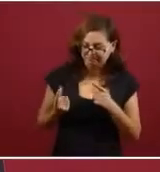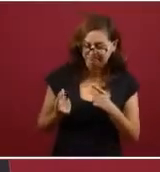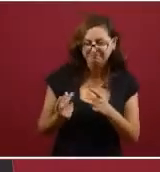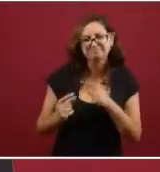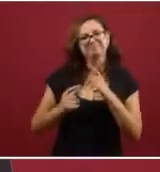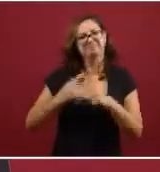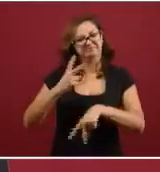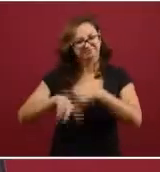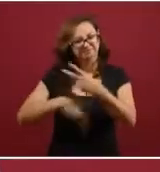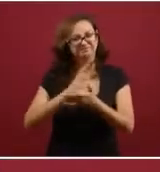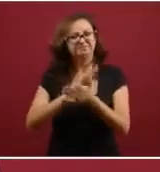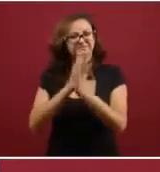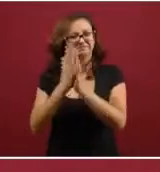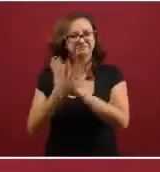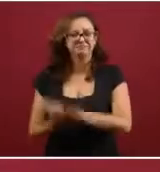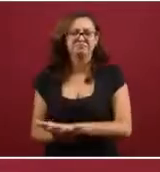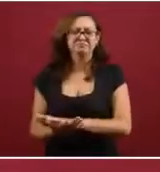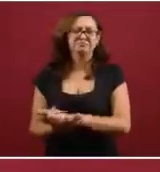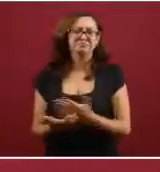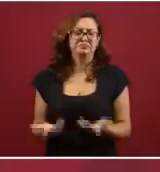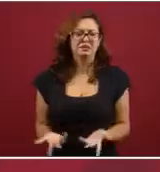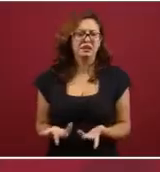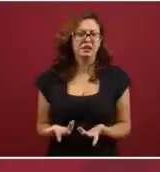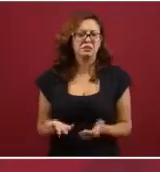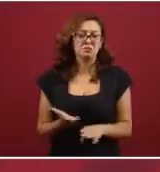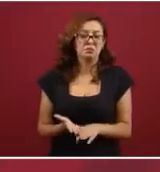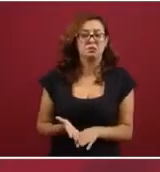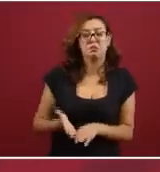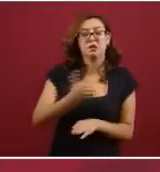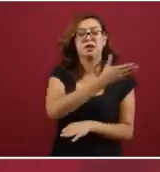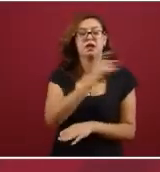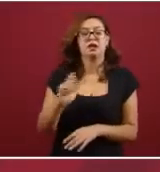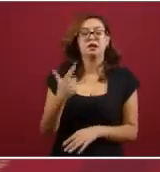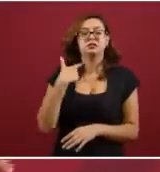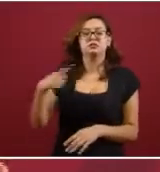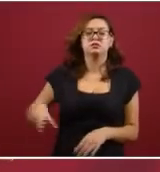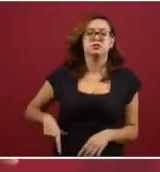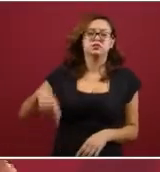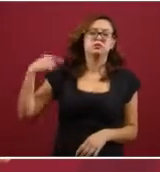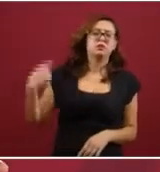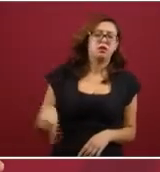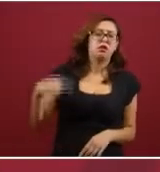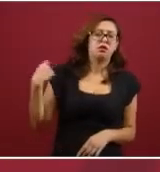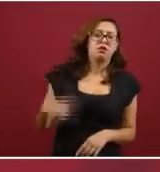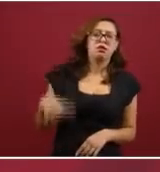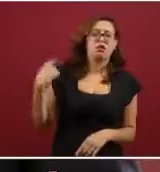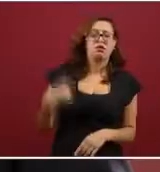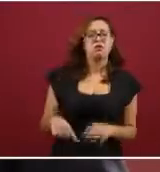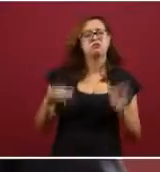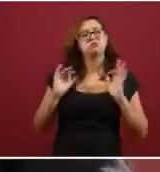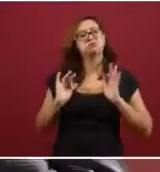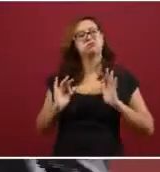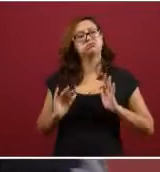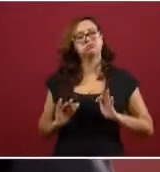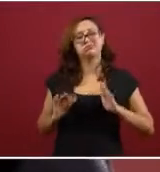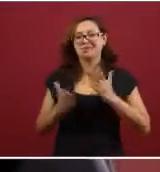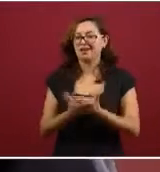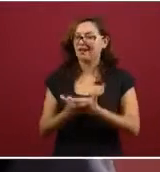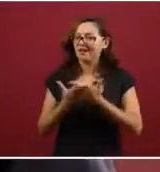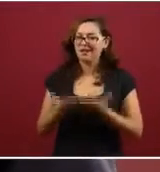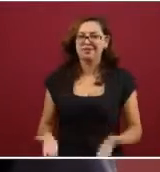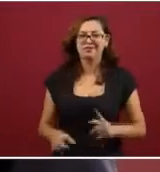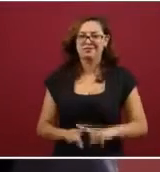porque hay continuidad, es más de lo mismo. Nosotros estamos iniciando una etapa